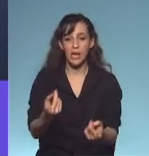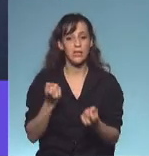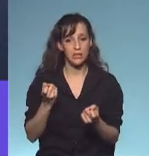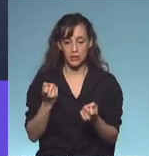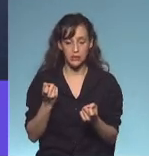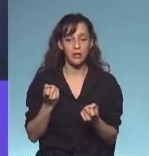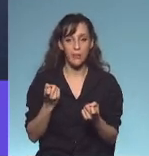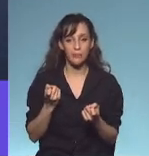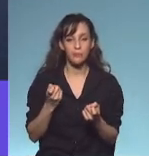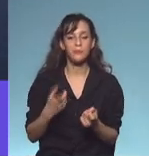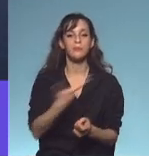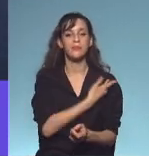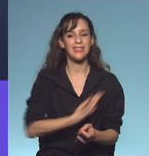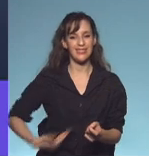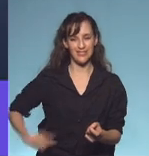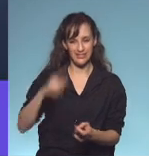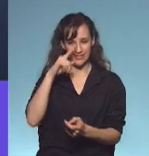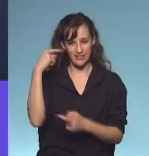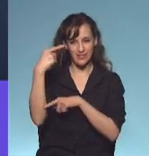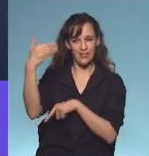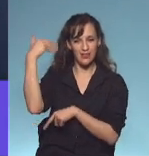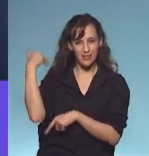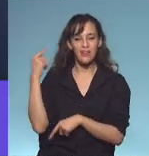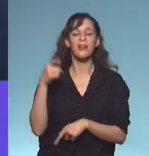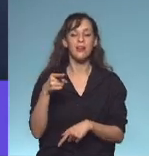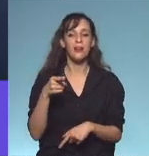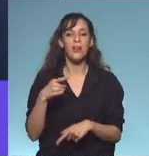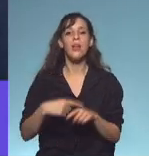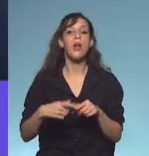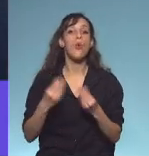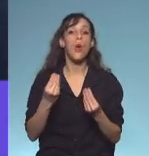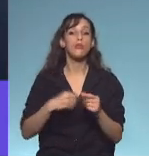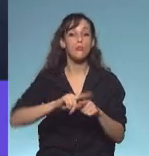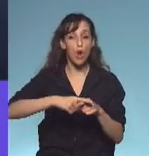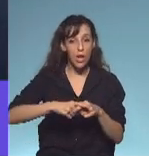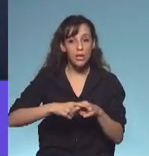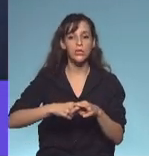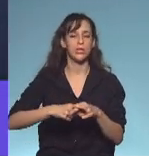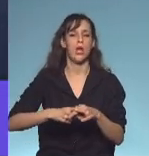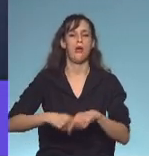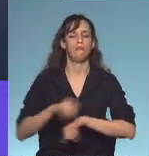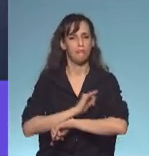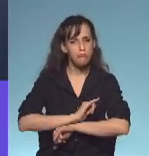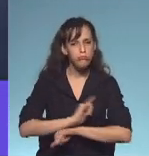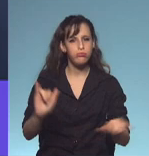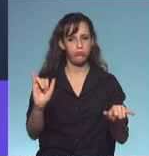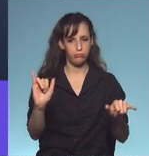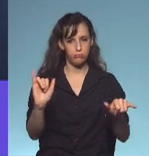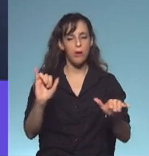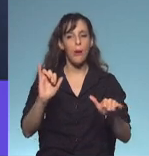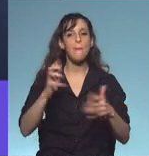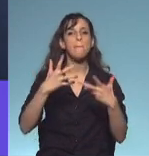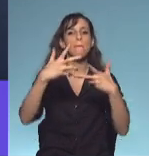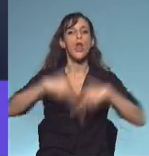presidente de la Nación, el otro día cuando fue el lanzamiento de esta política tan relevante, este programa tan relevante